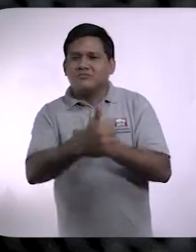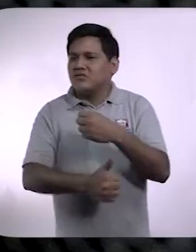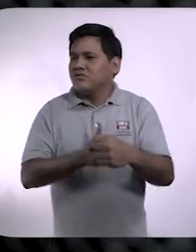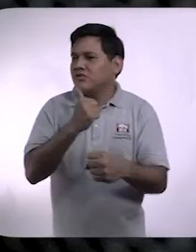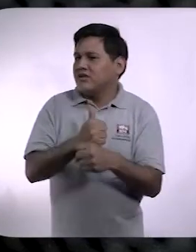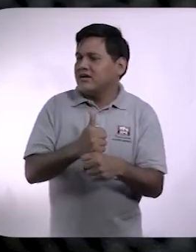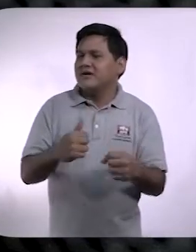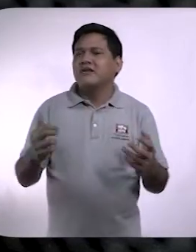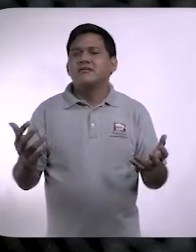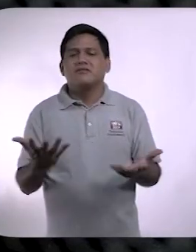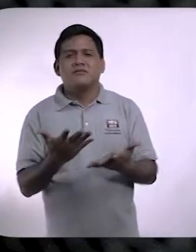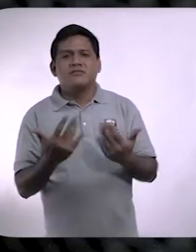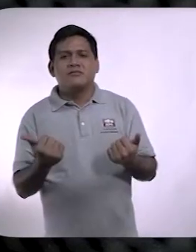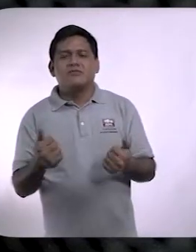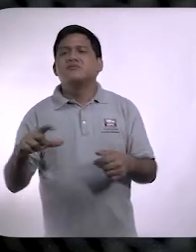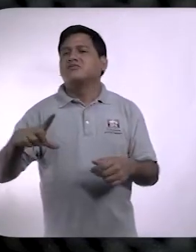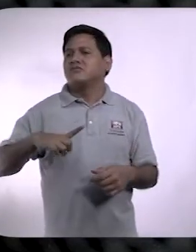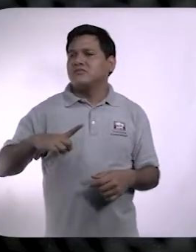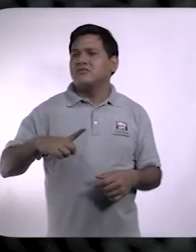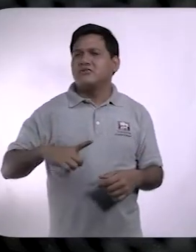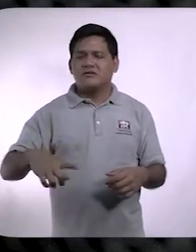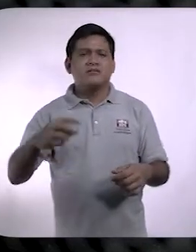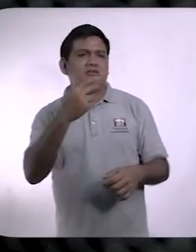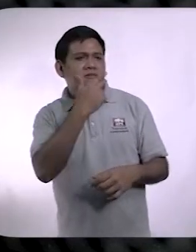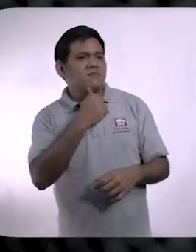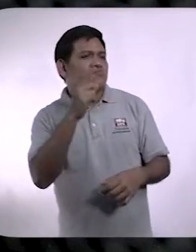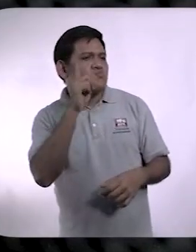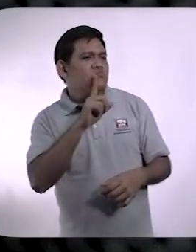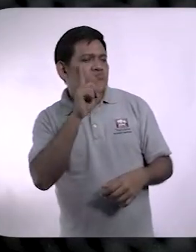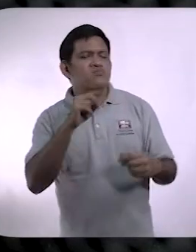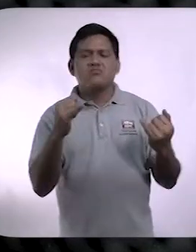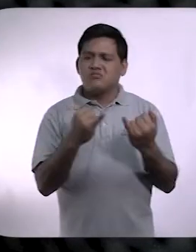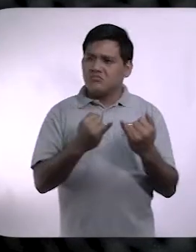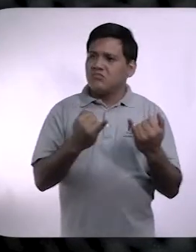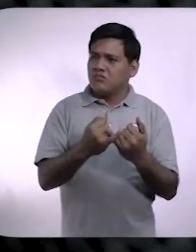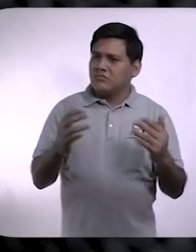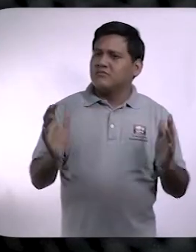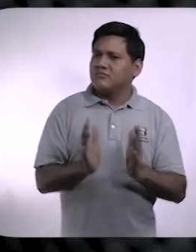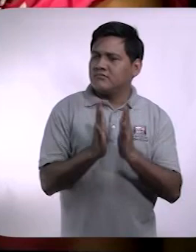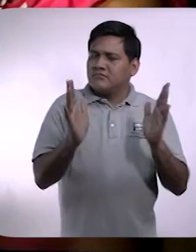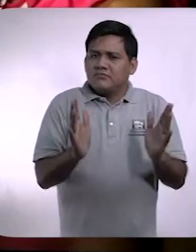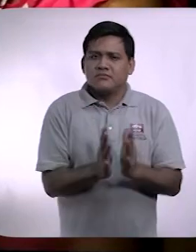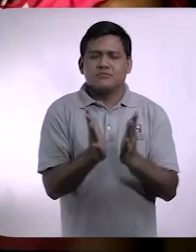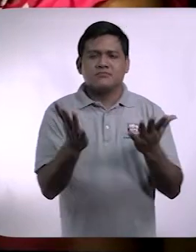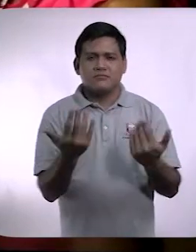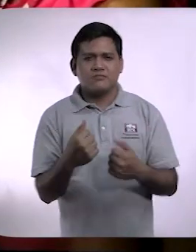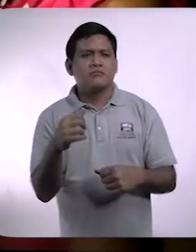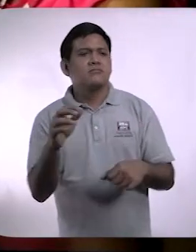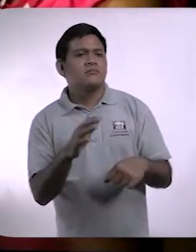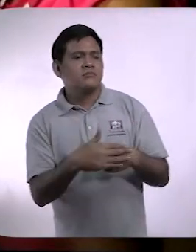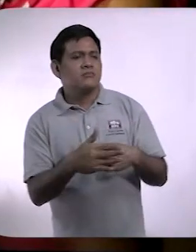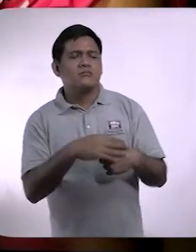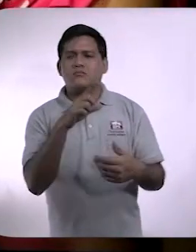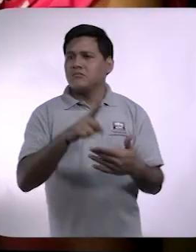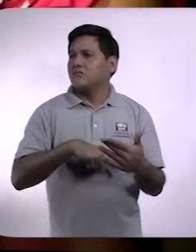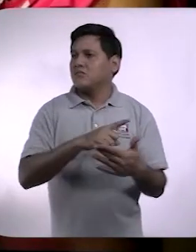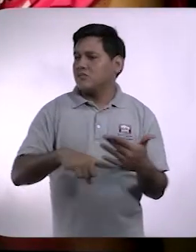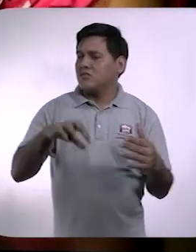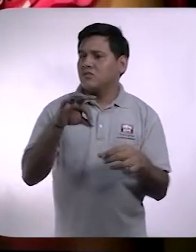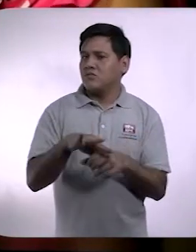con los nuevos gobernantes y las mujeres igual que están contendiendo ahora, que es parte de este proceso electoral,